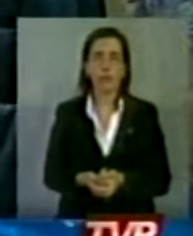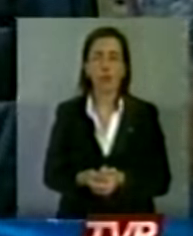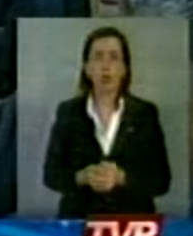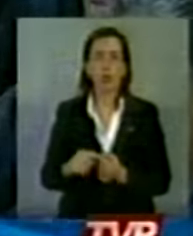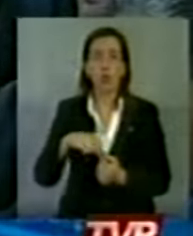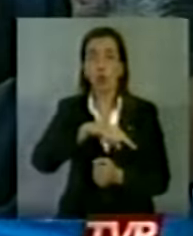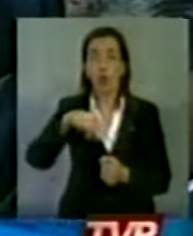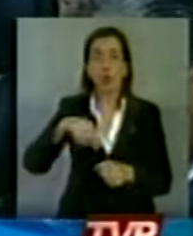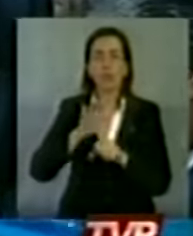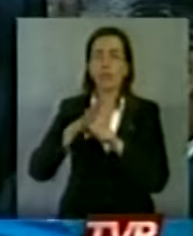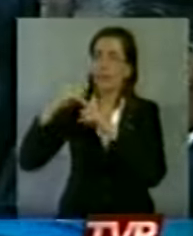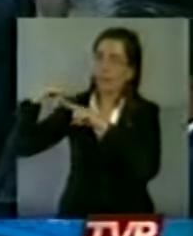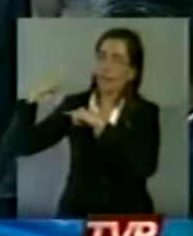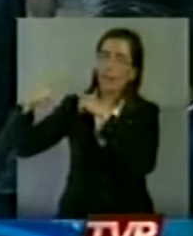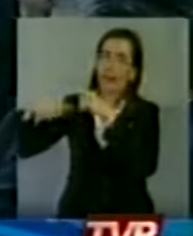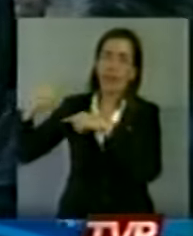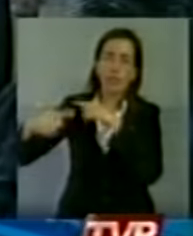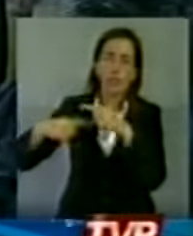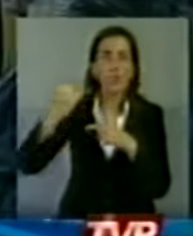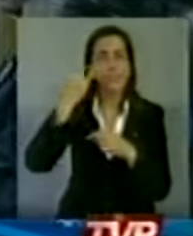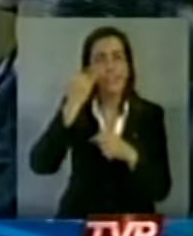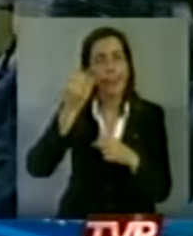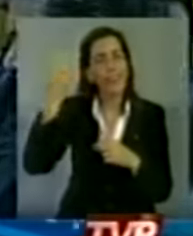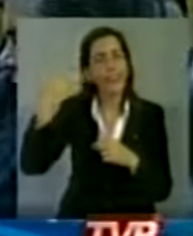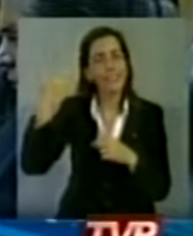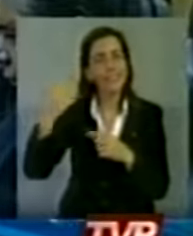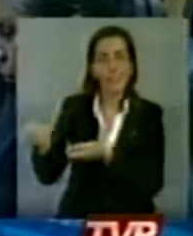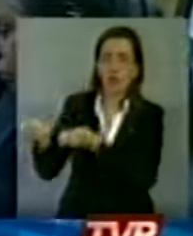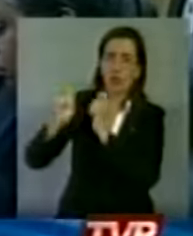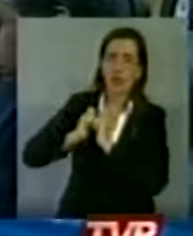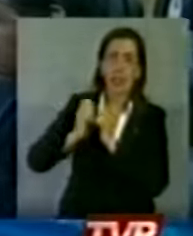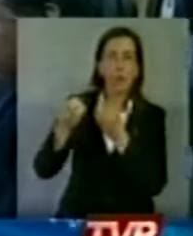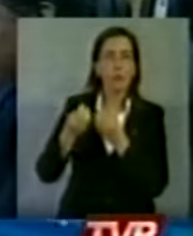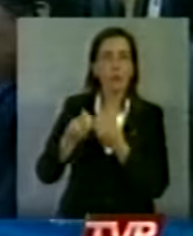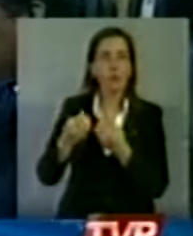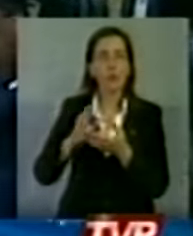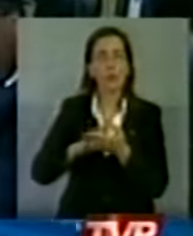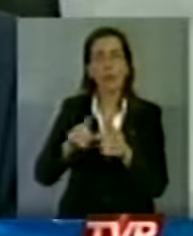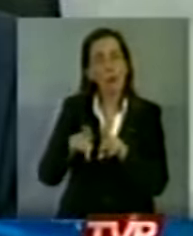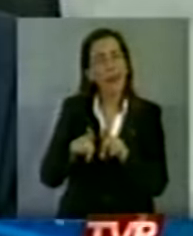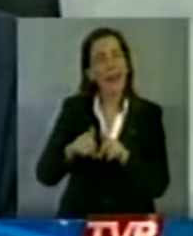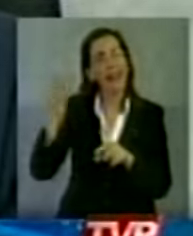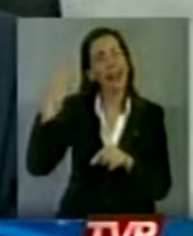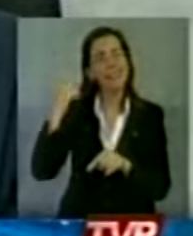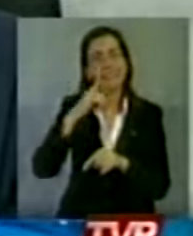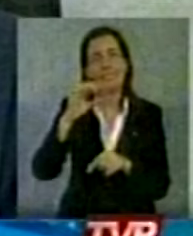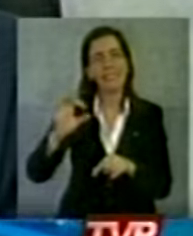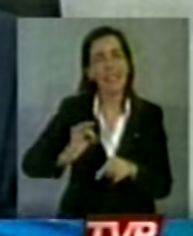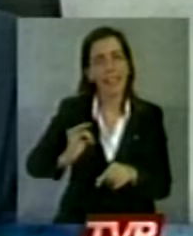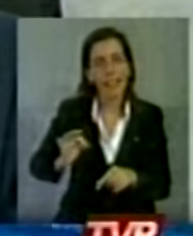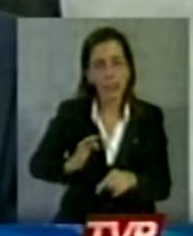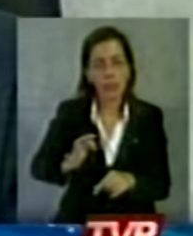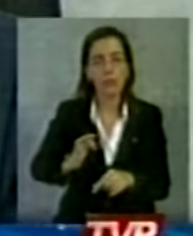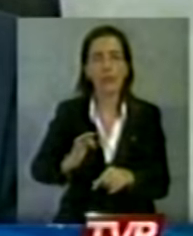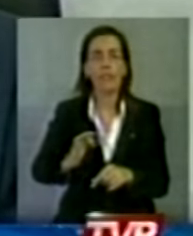Somos herederos del espíritu modernizador que caracterizó a la generación del centenario y también de